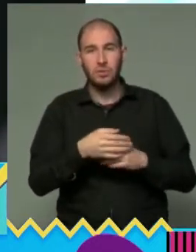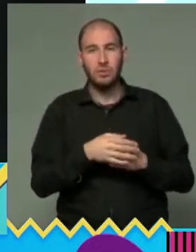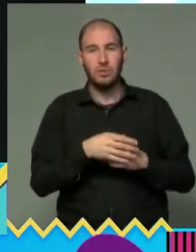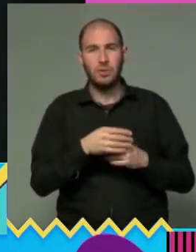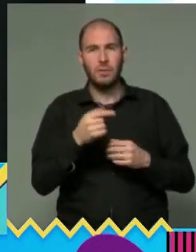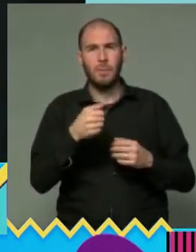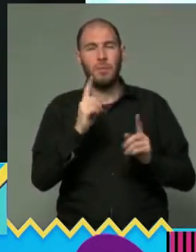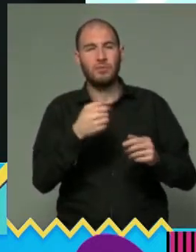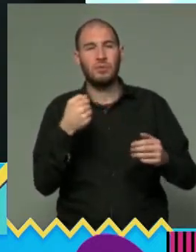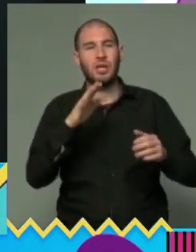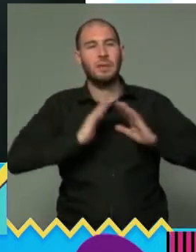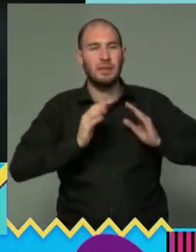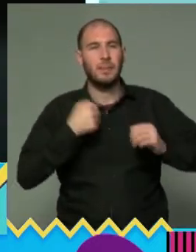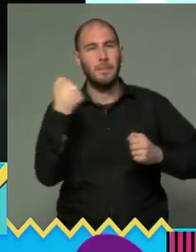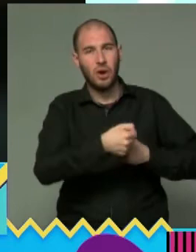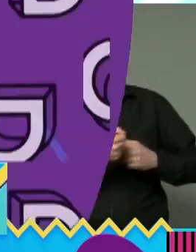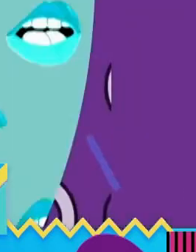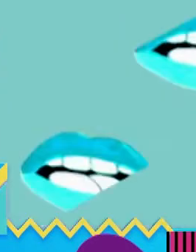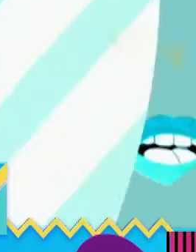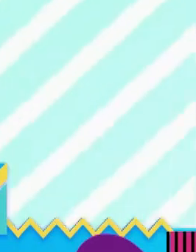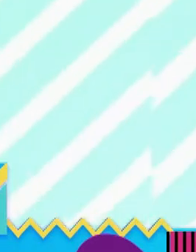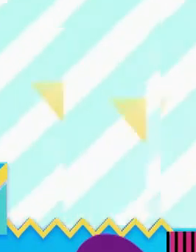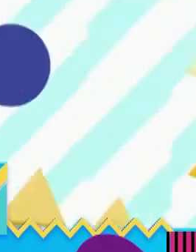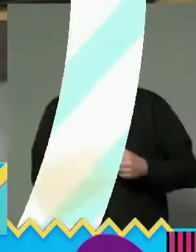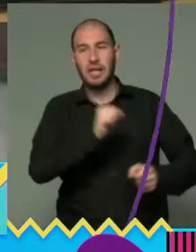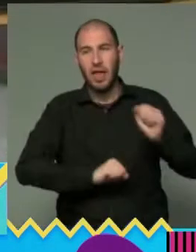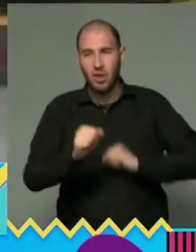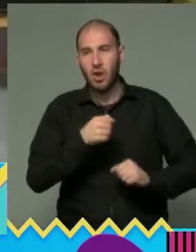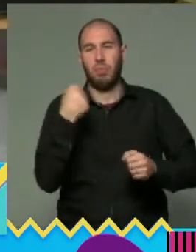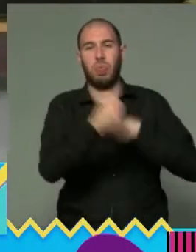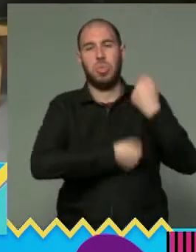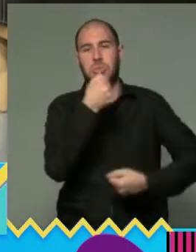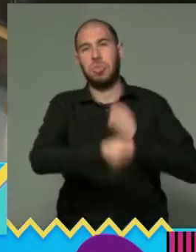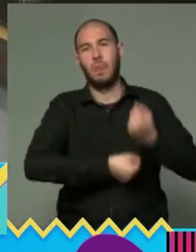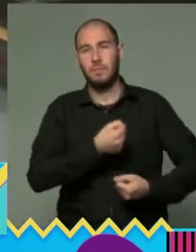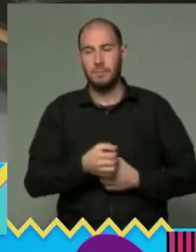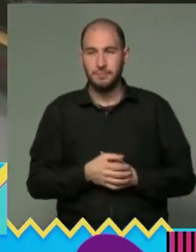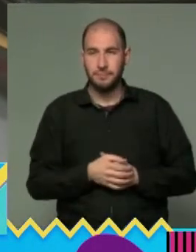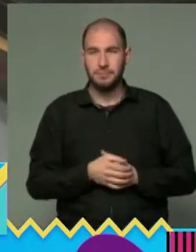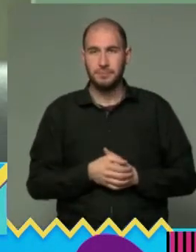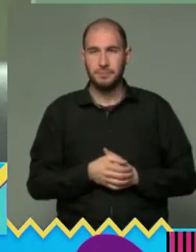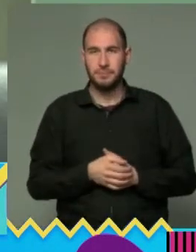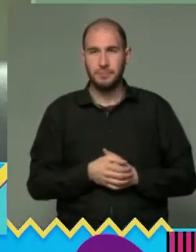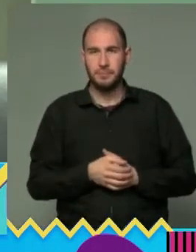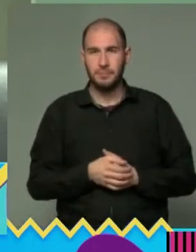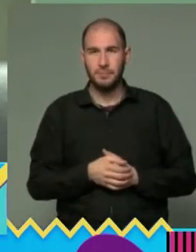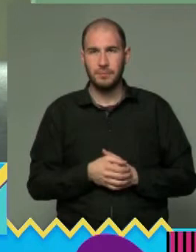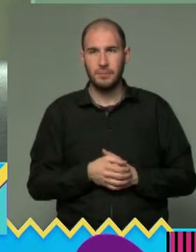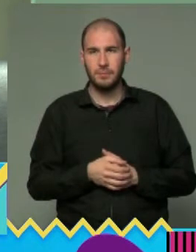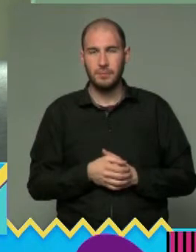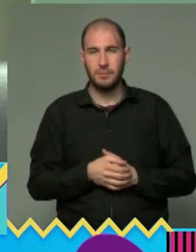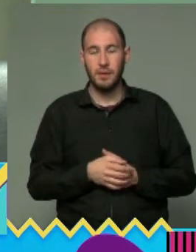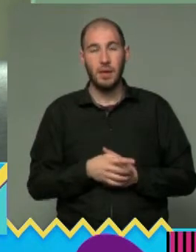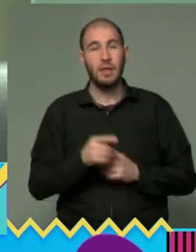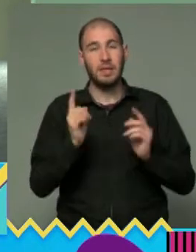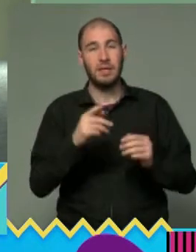directamente le pegó al profesor de educación física, a la directora, a la celadora, bueno, desastre. Entonces, ahora, por lo que